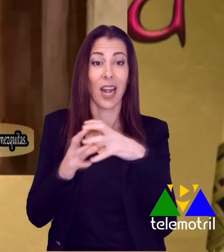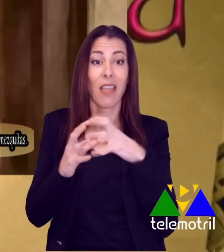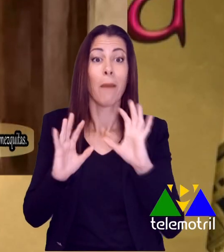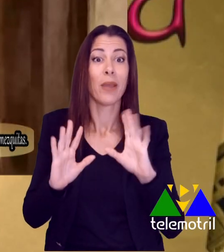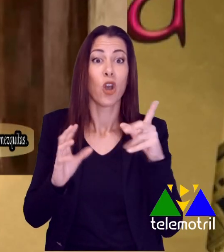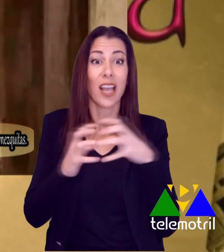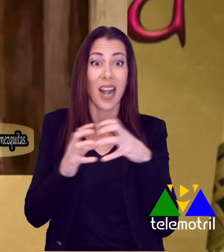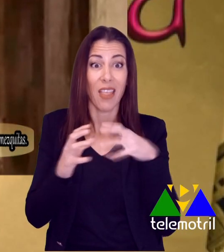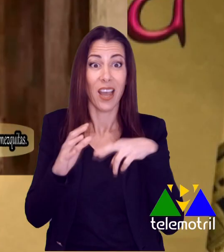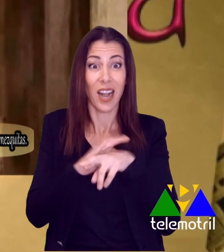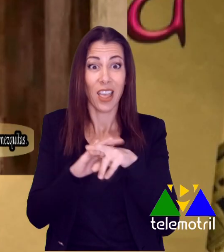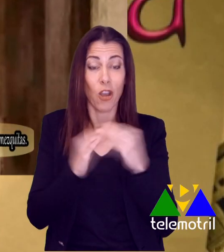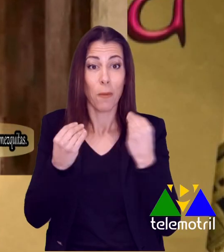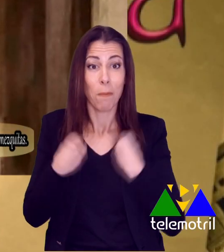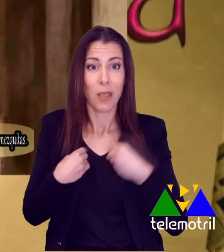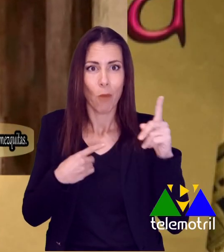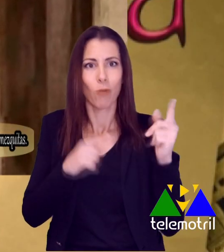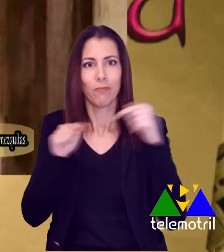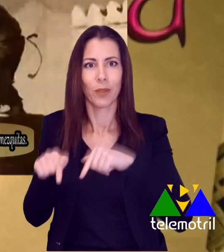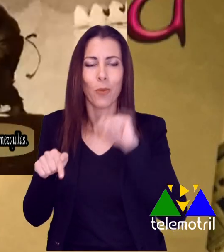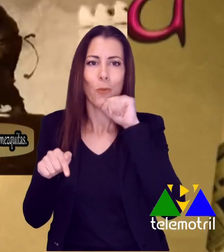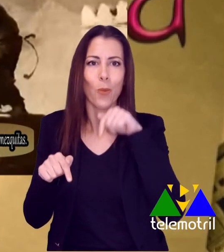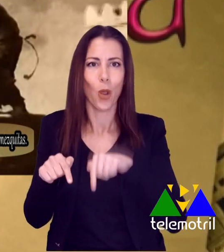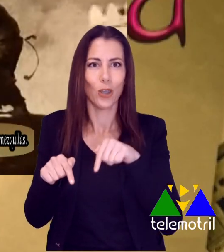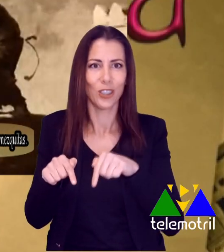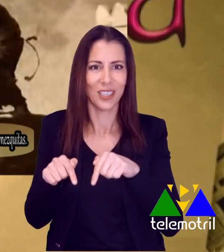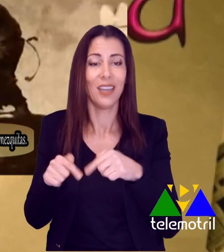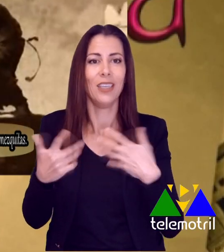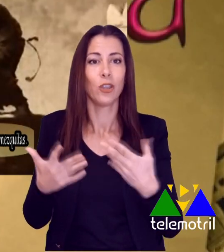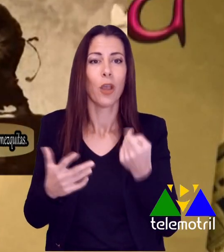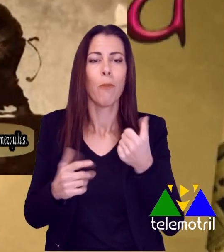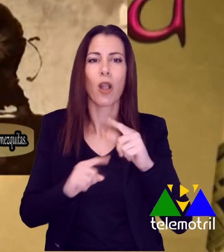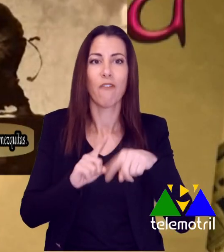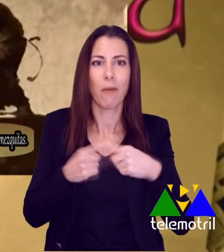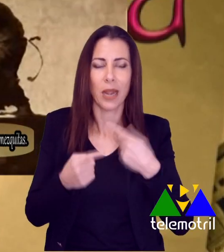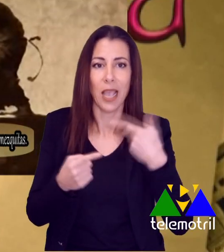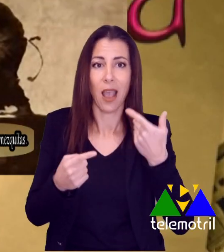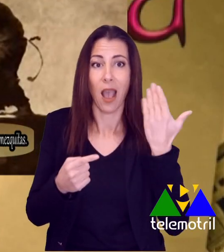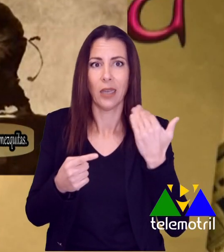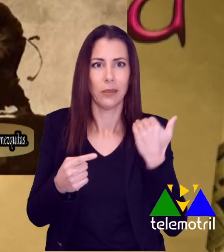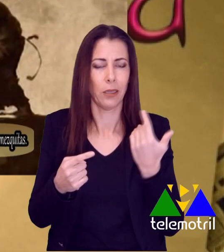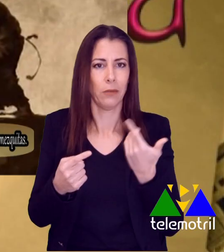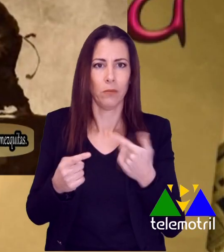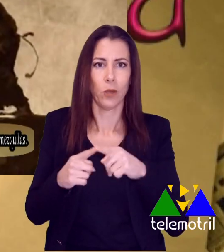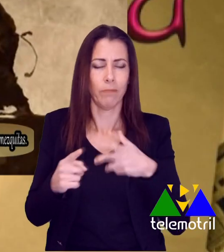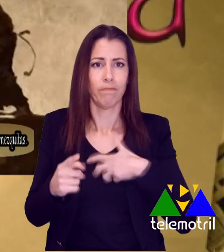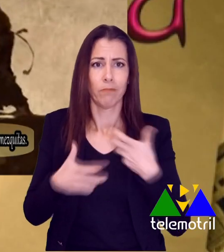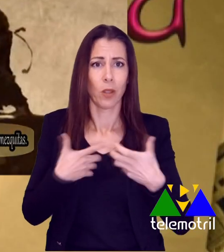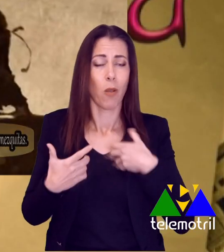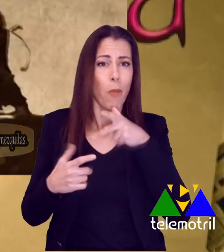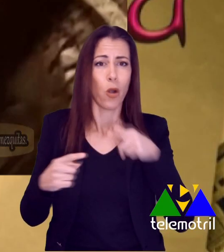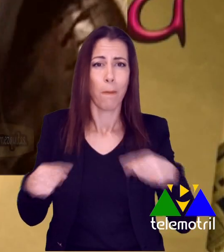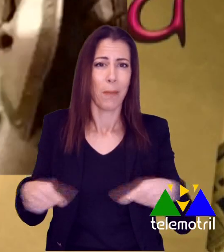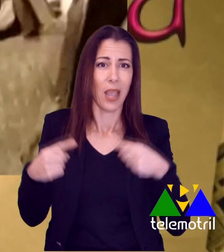es el corregidor de Motril. Los motrileños se sintieron absolutamente, las pocas familias que habría en Motril, muy ofendidas, y estuvieron peleados